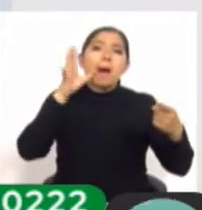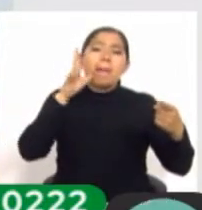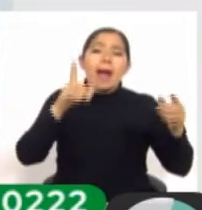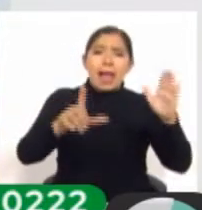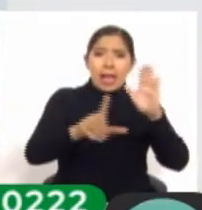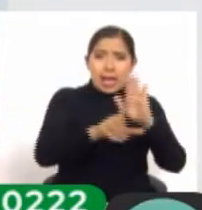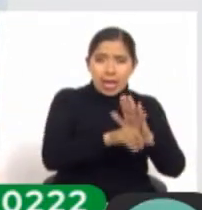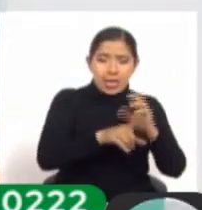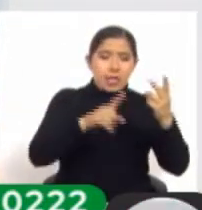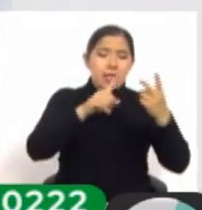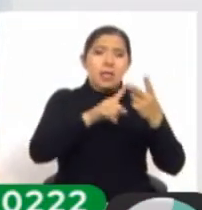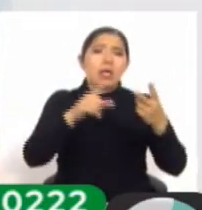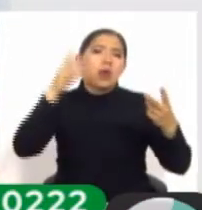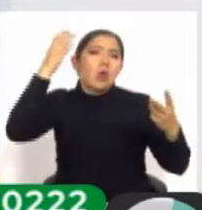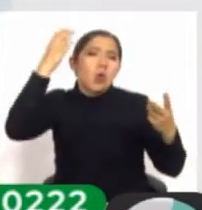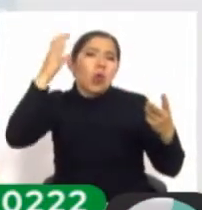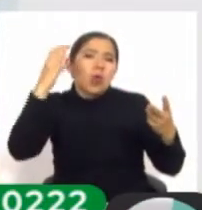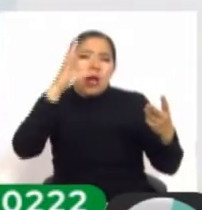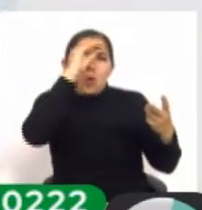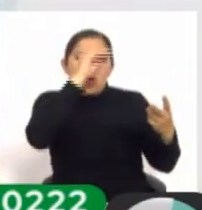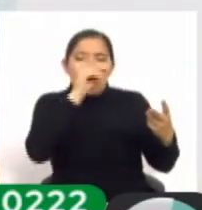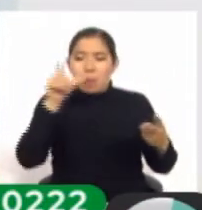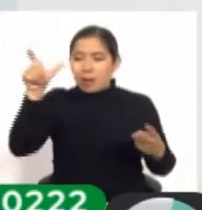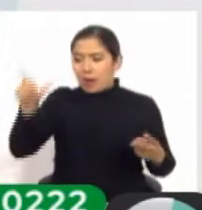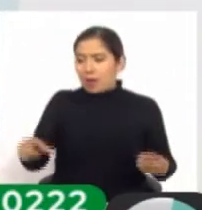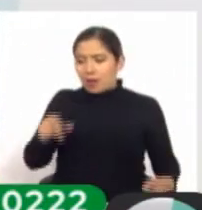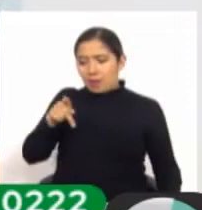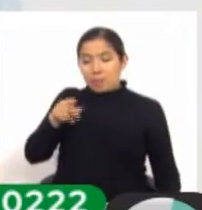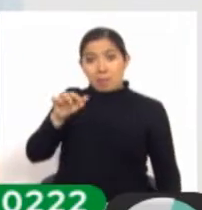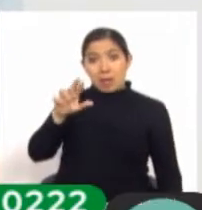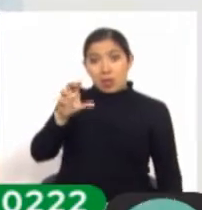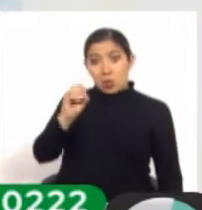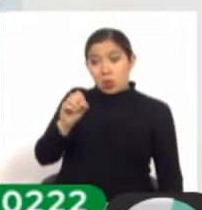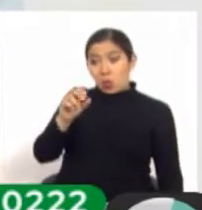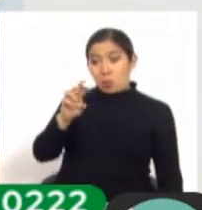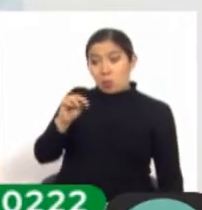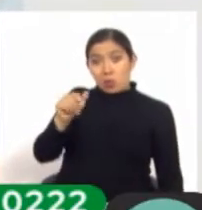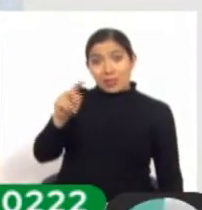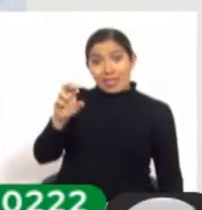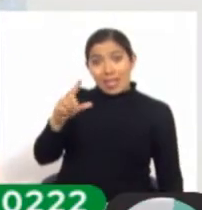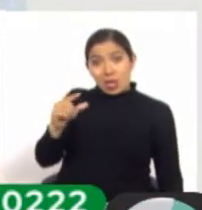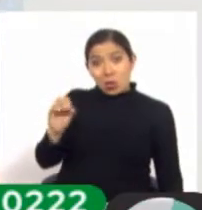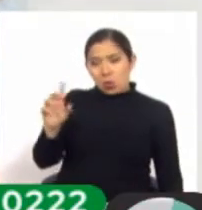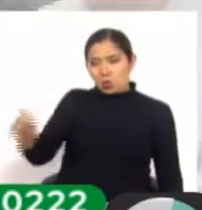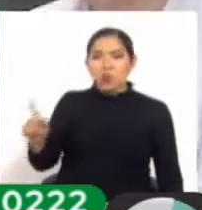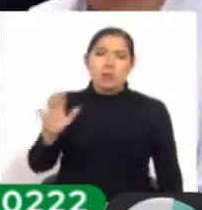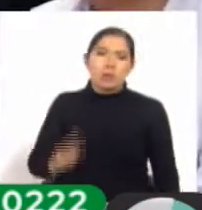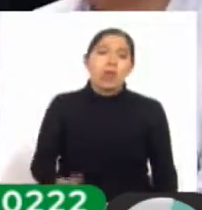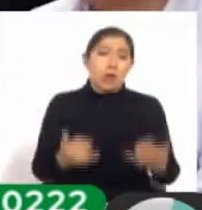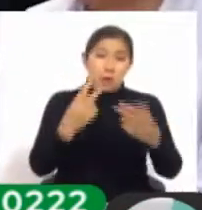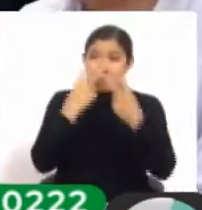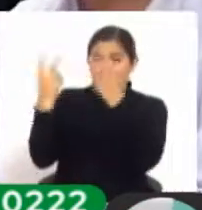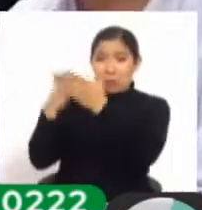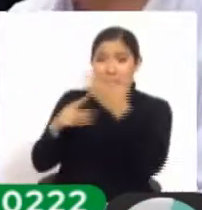Pedro Montenegro. Vamos a escuchar en este momento las declaraciones del ministro Carlos Romero.